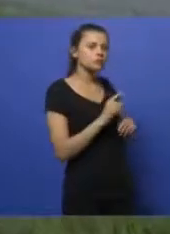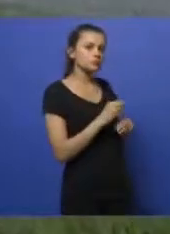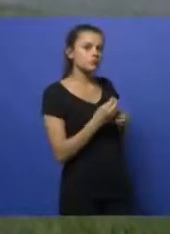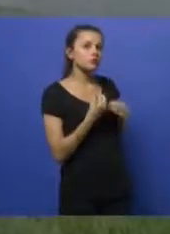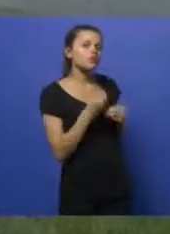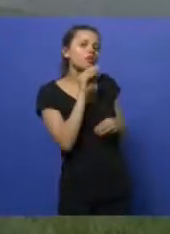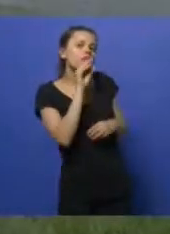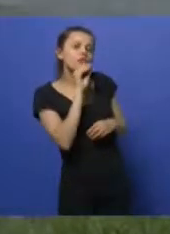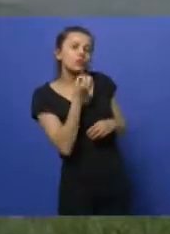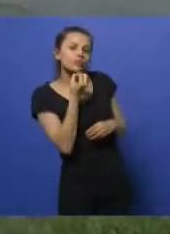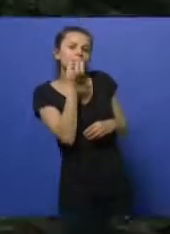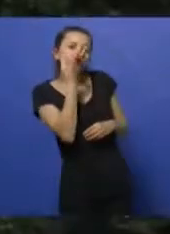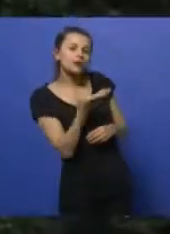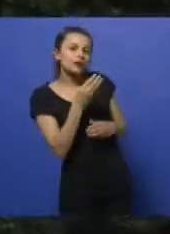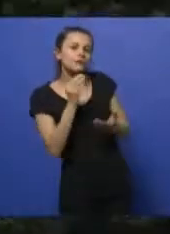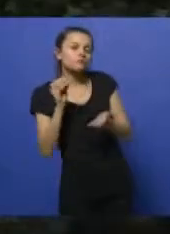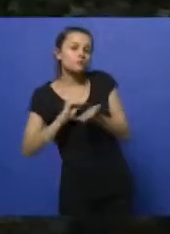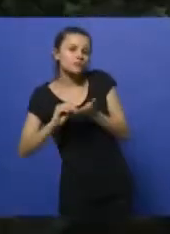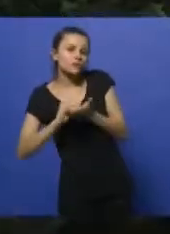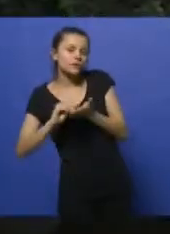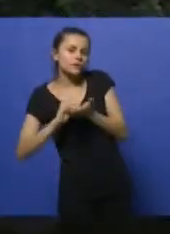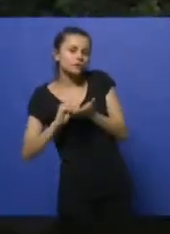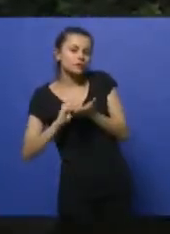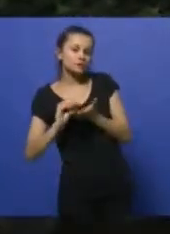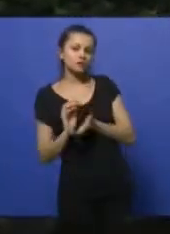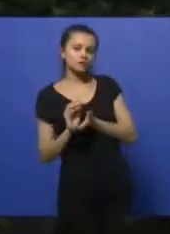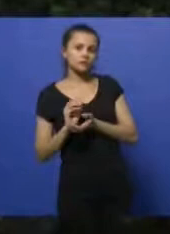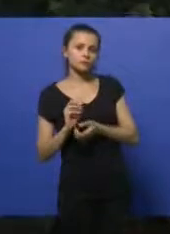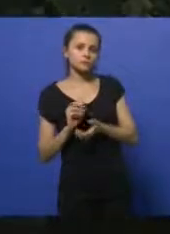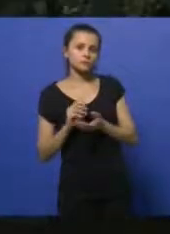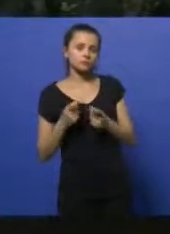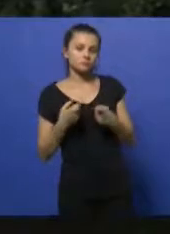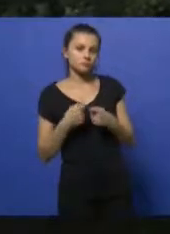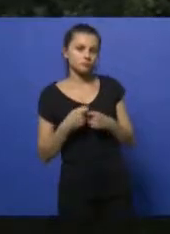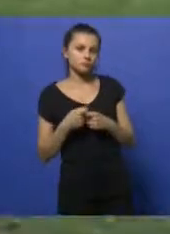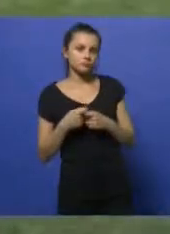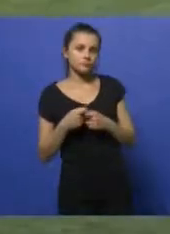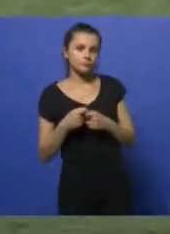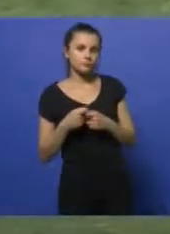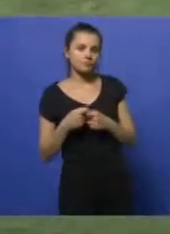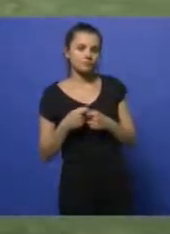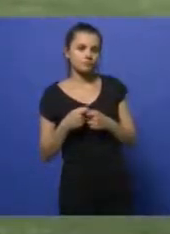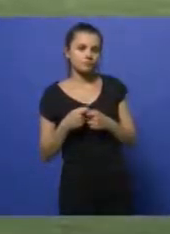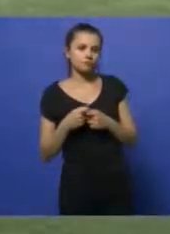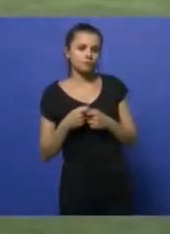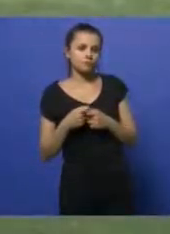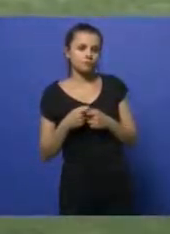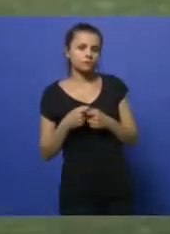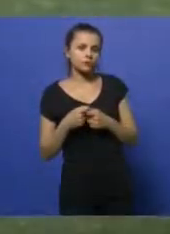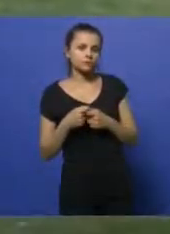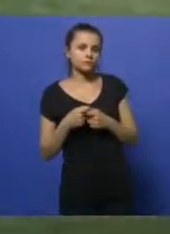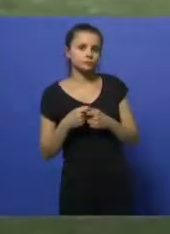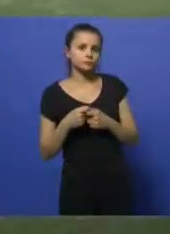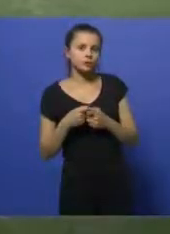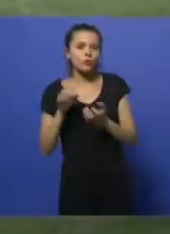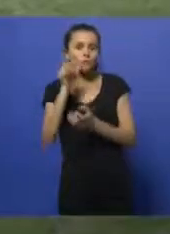estas declaraciones que han traído los concejales al decir que no daban fe de que no